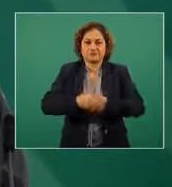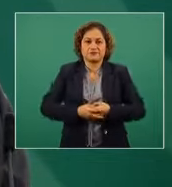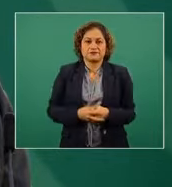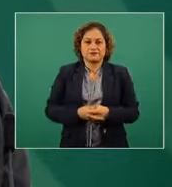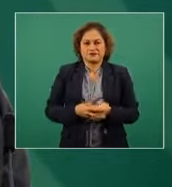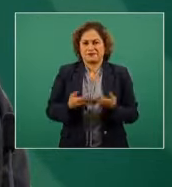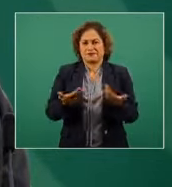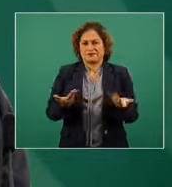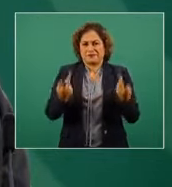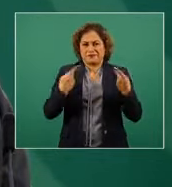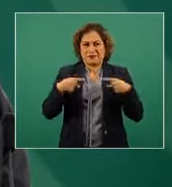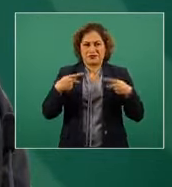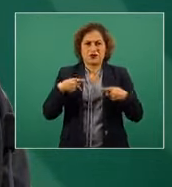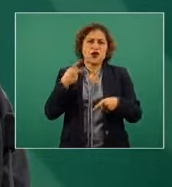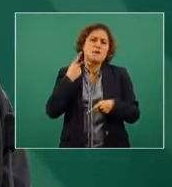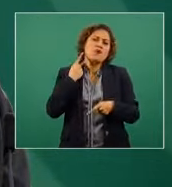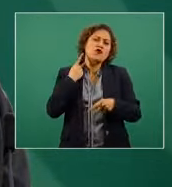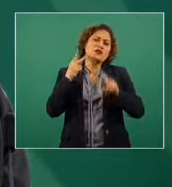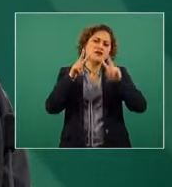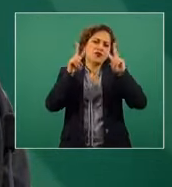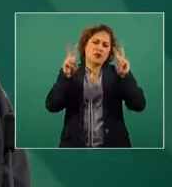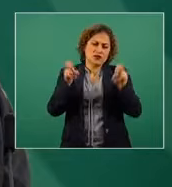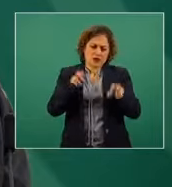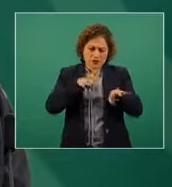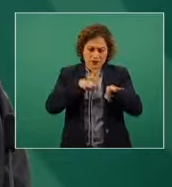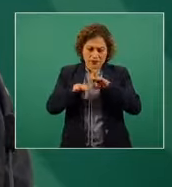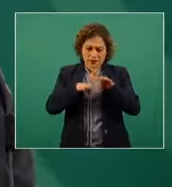Vendiendo medicamentos.